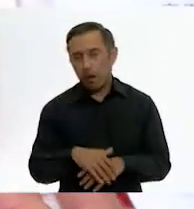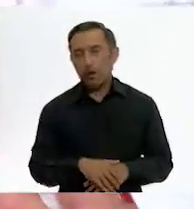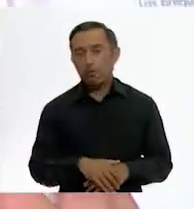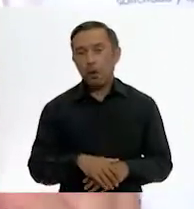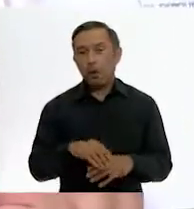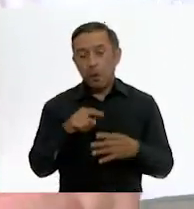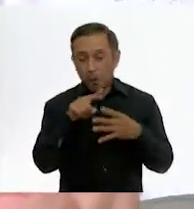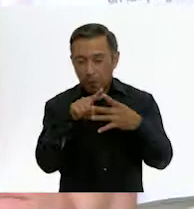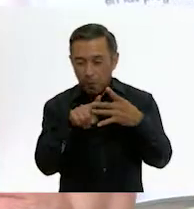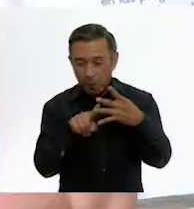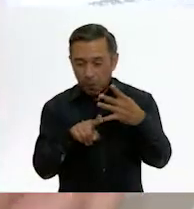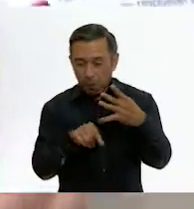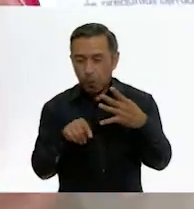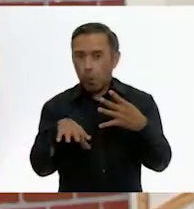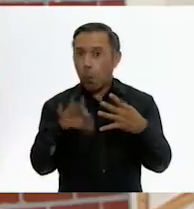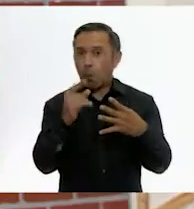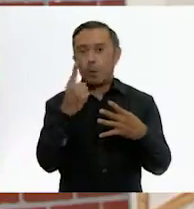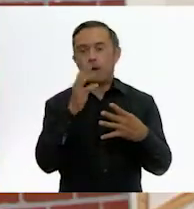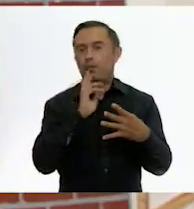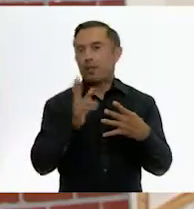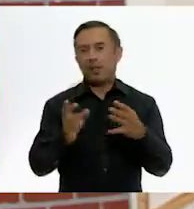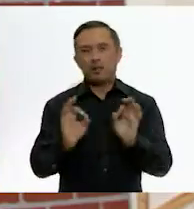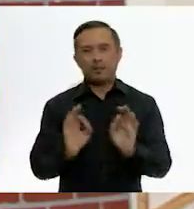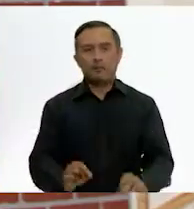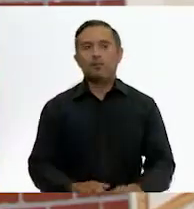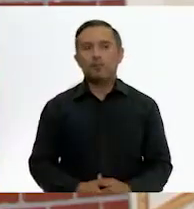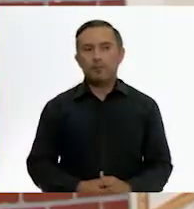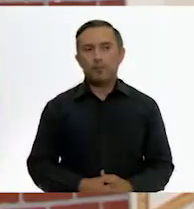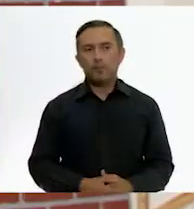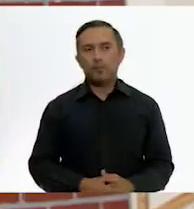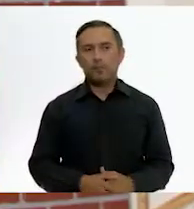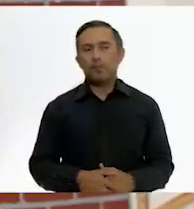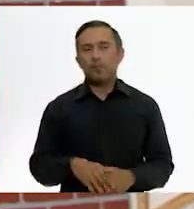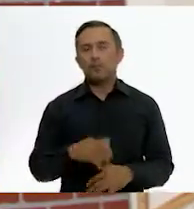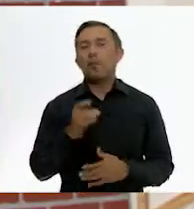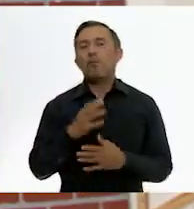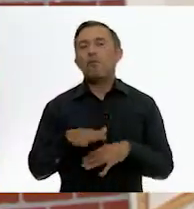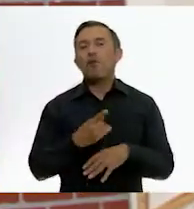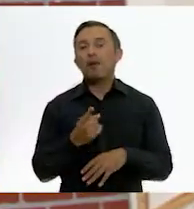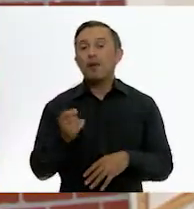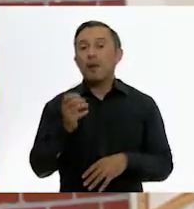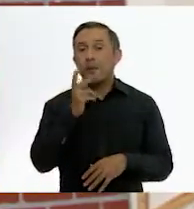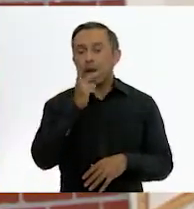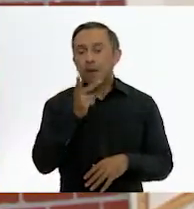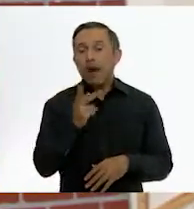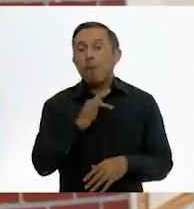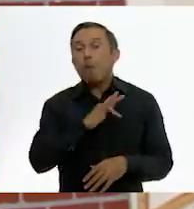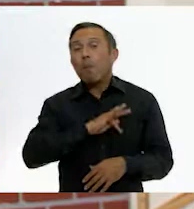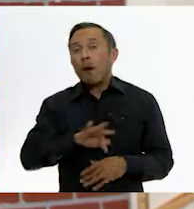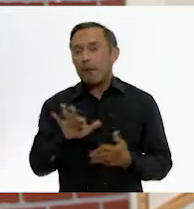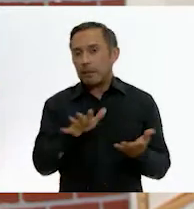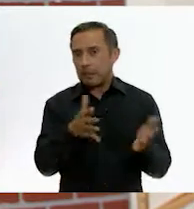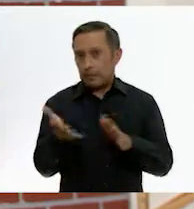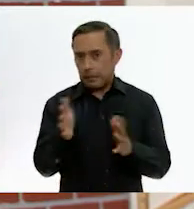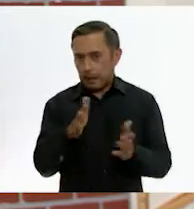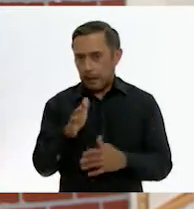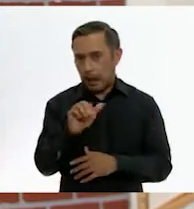una podrá ser nuestra respuesta la que se aproxime y mágico que escribimos la palabra aproximadamente